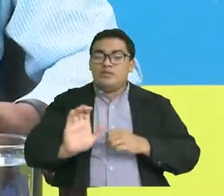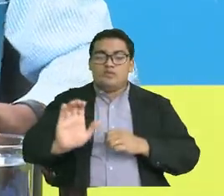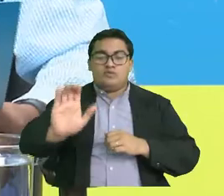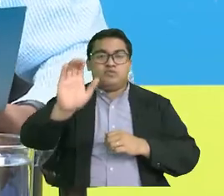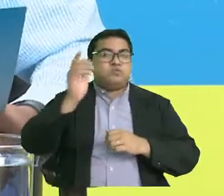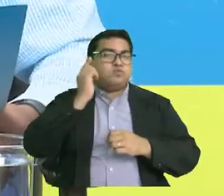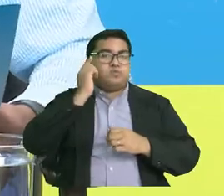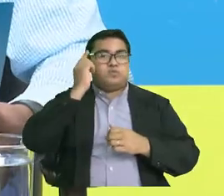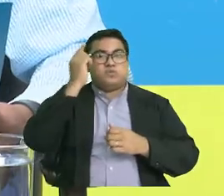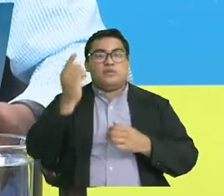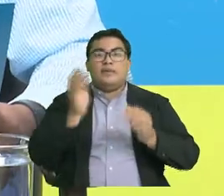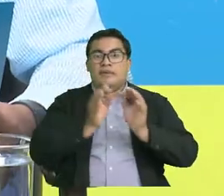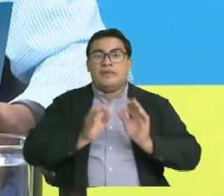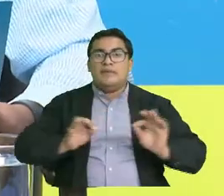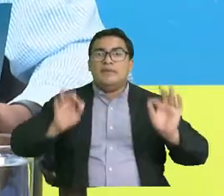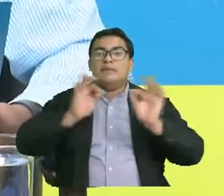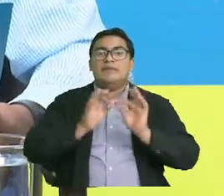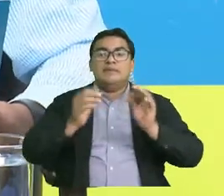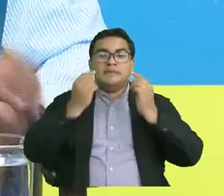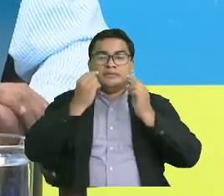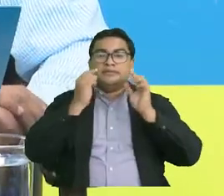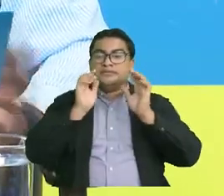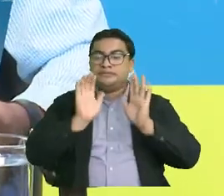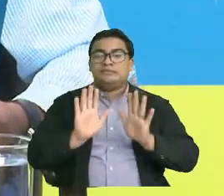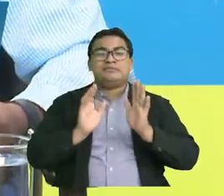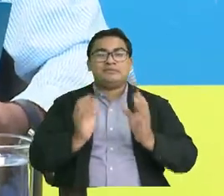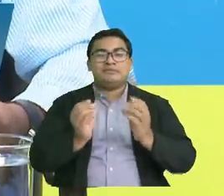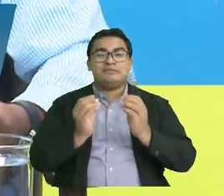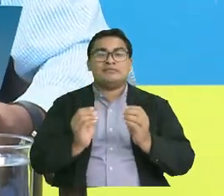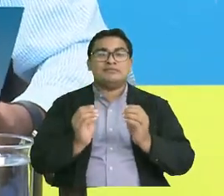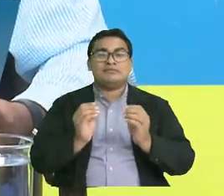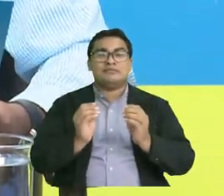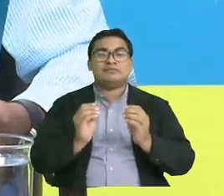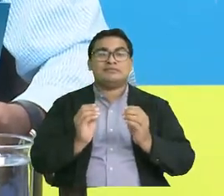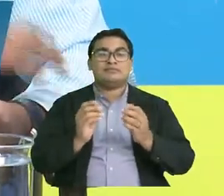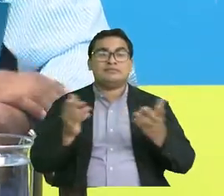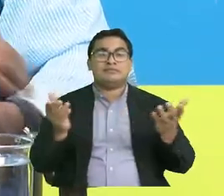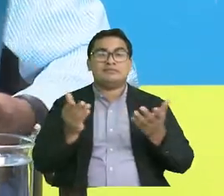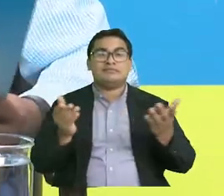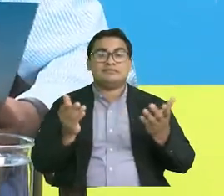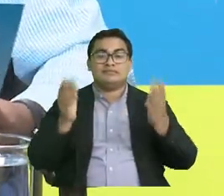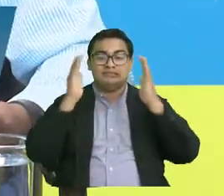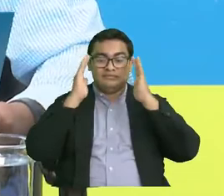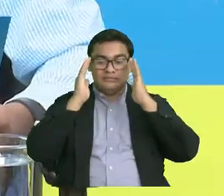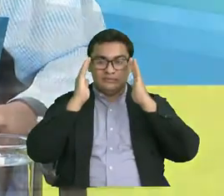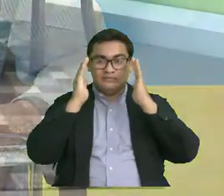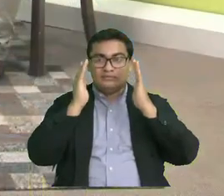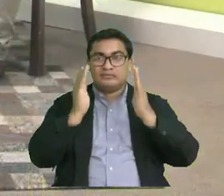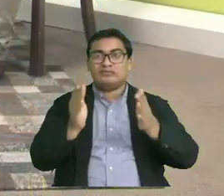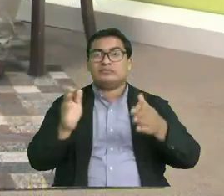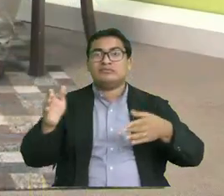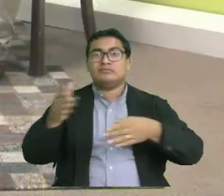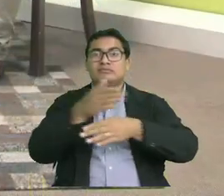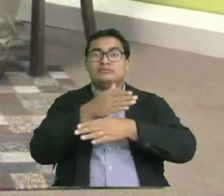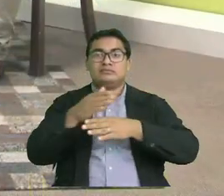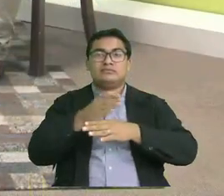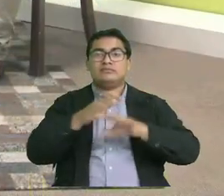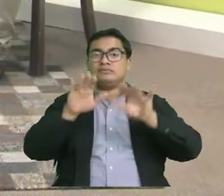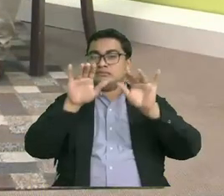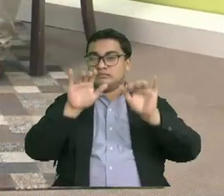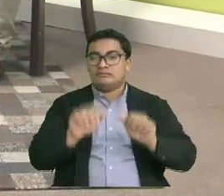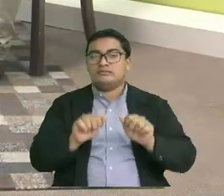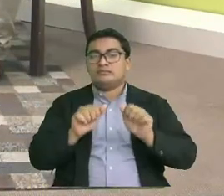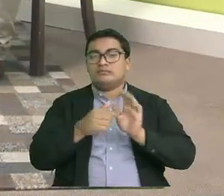niña vaya desarrollando tiene que ser motivo de estar pendiente. Hay algoritmos ya escritos en los